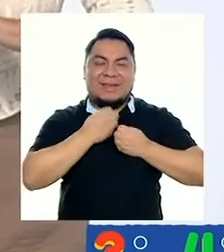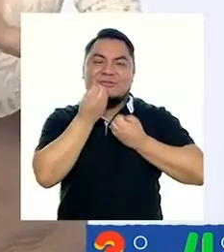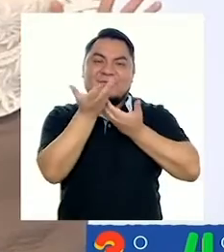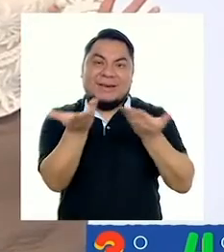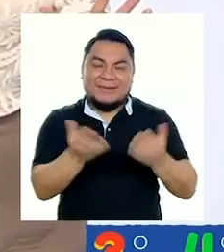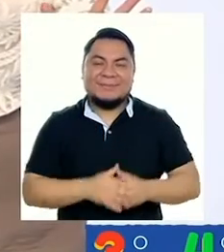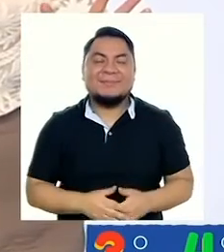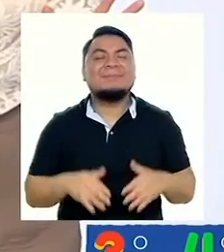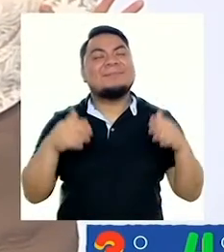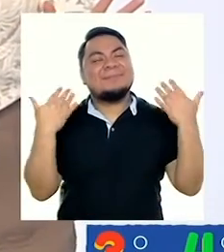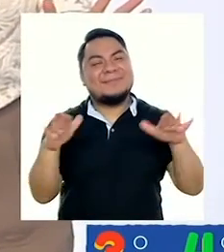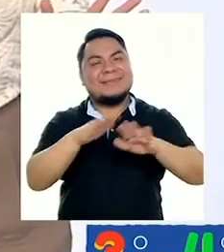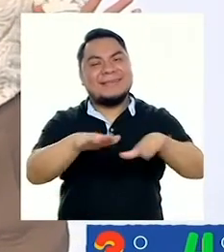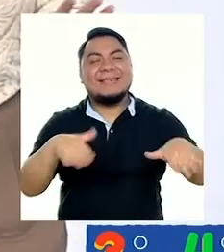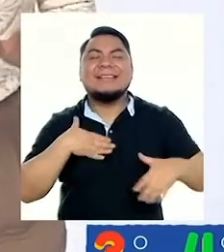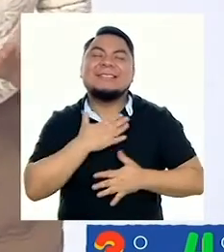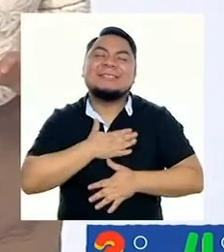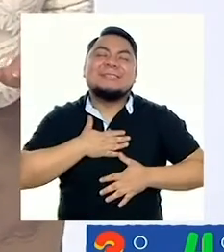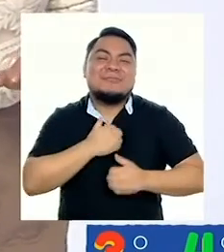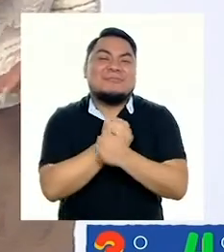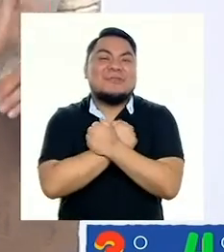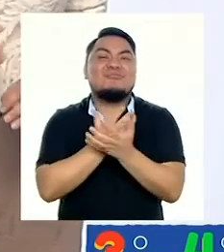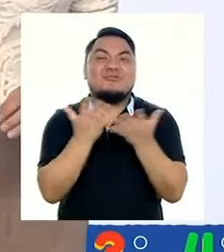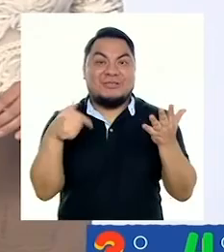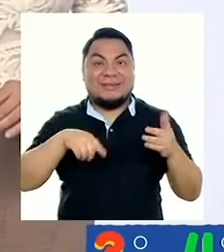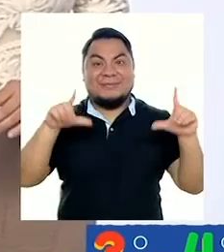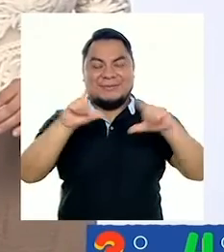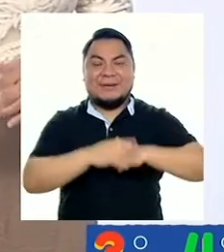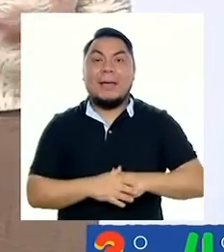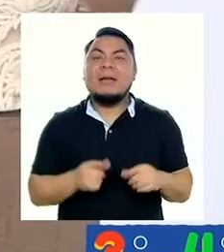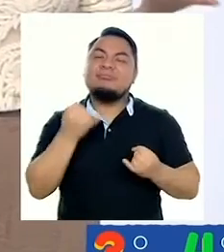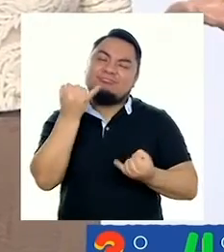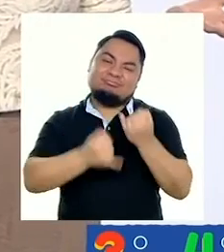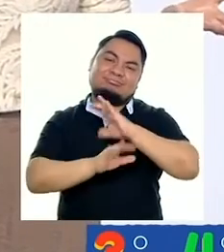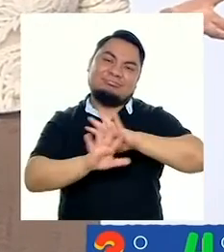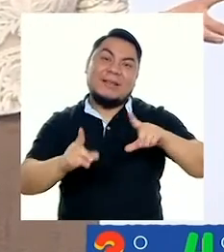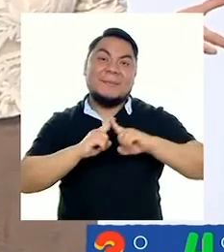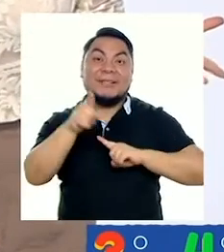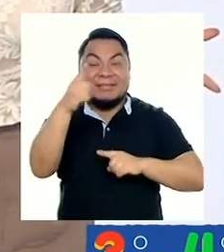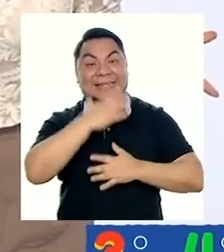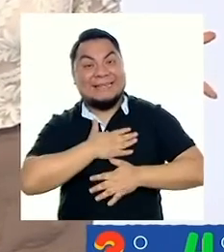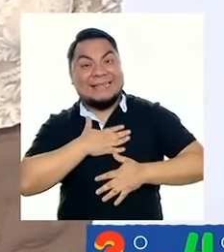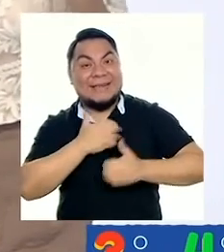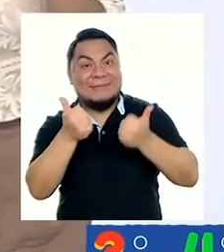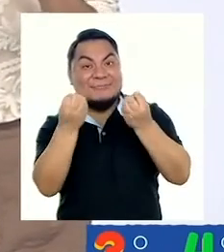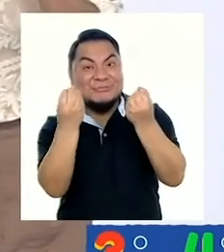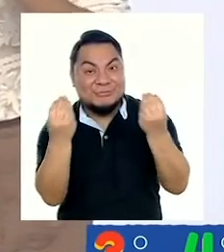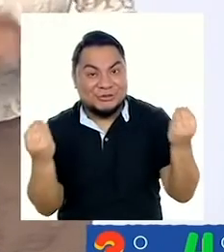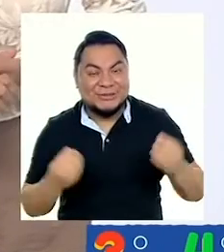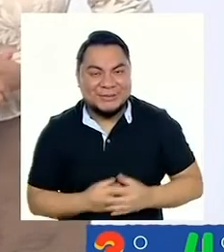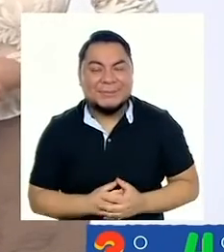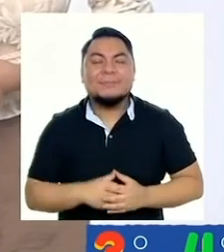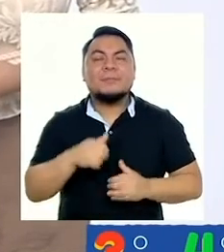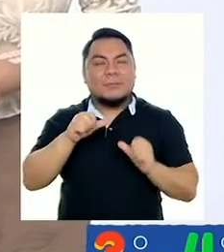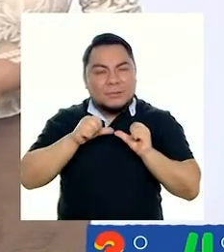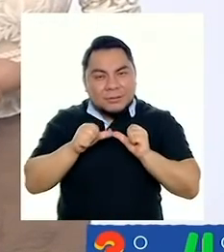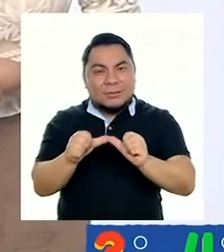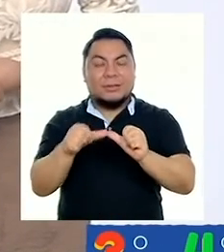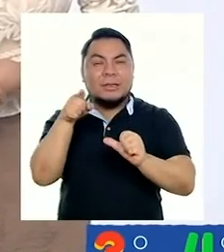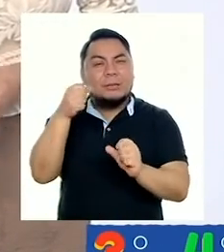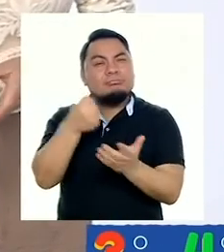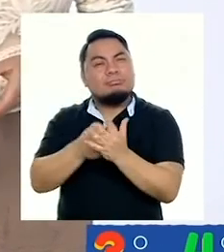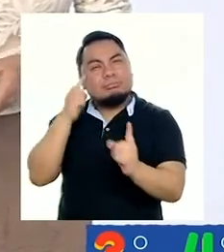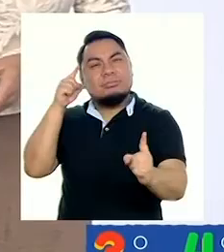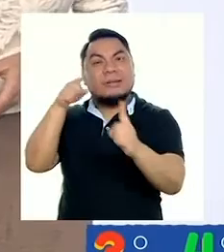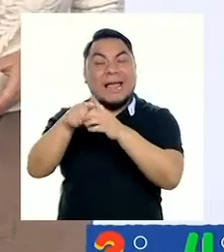y chicos, me ha encantado el programa de hoy. Hemos terminado, pero estoy segura que se han divertido muchísimo. Vamos a continuar con nuestro